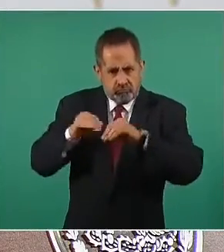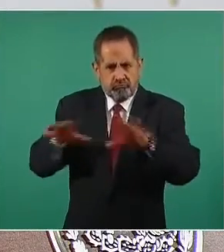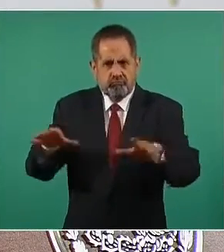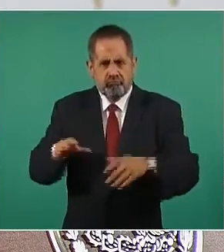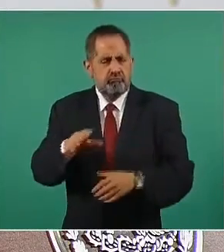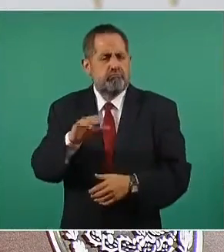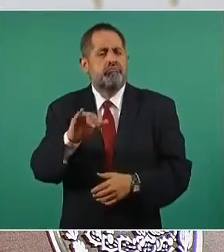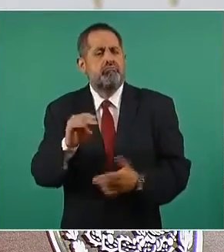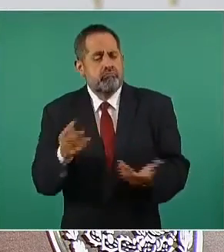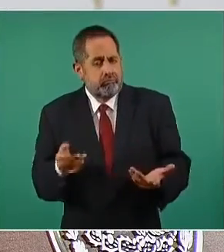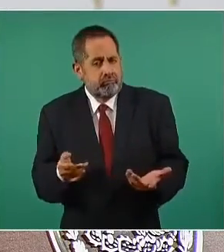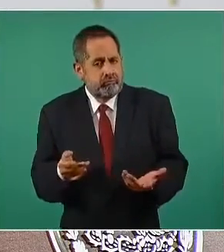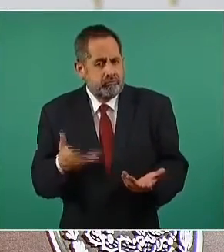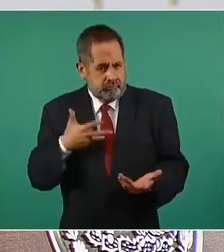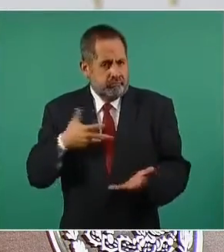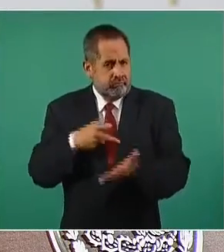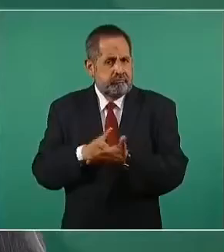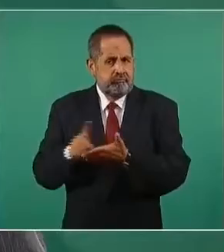veraz?